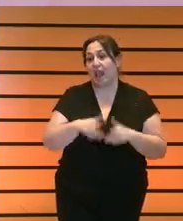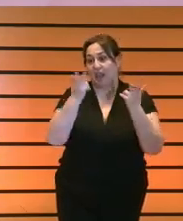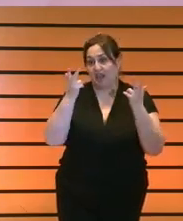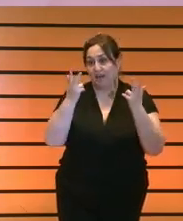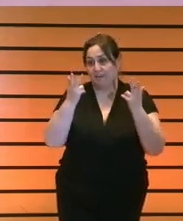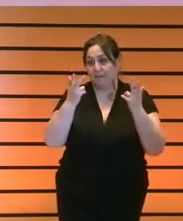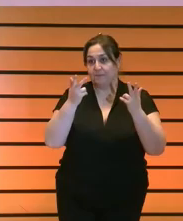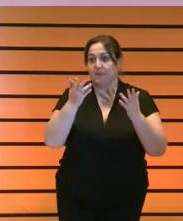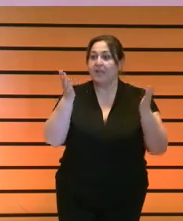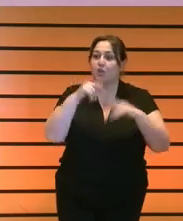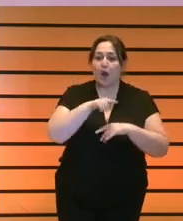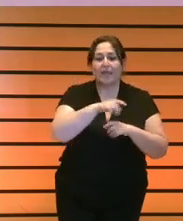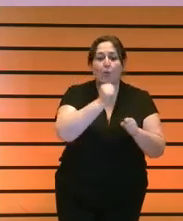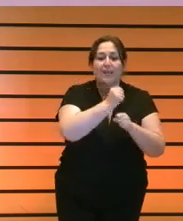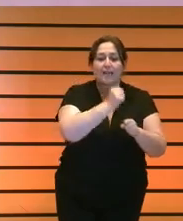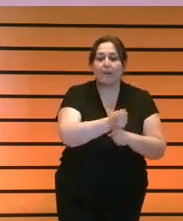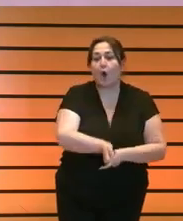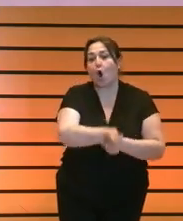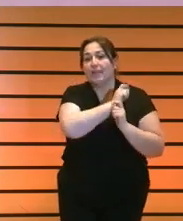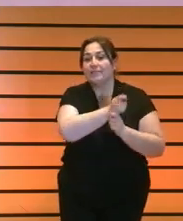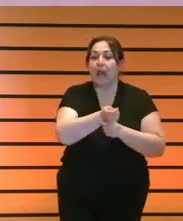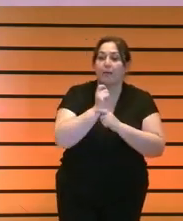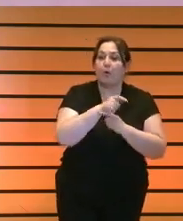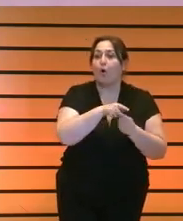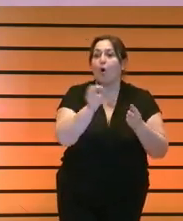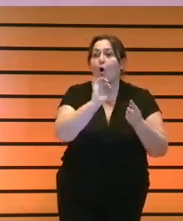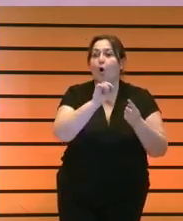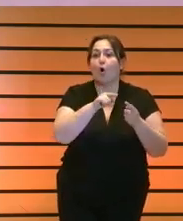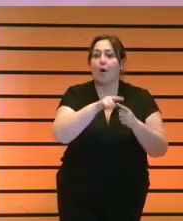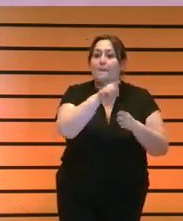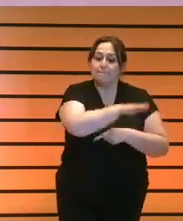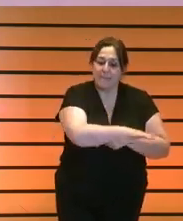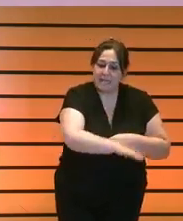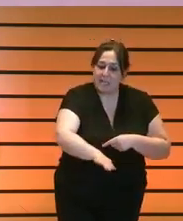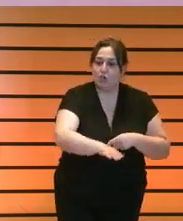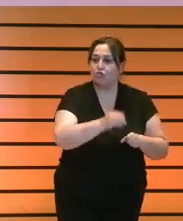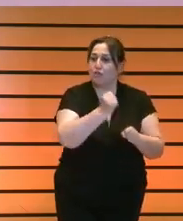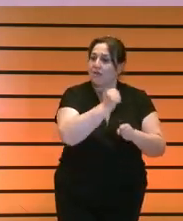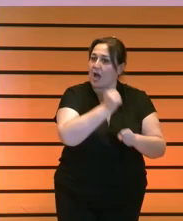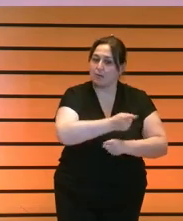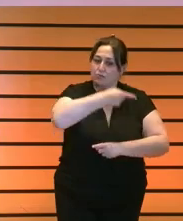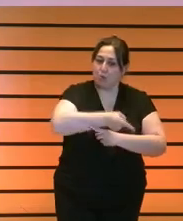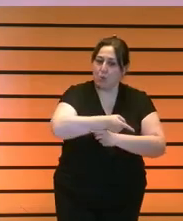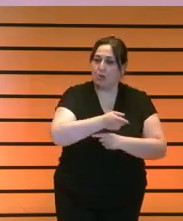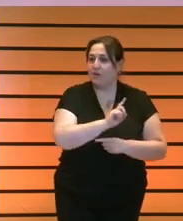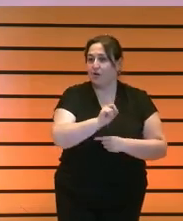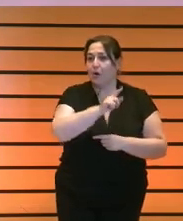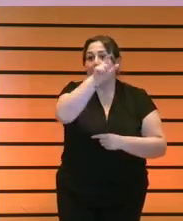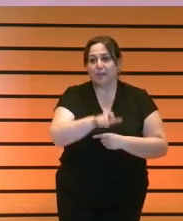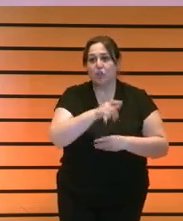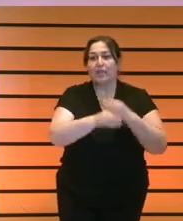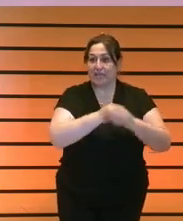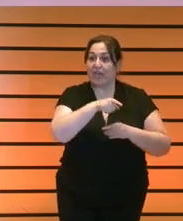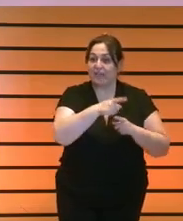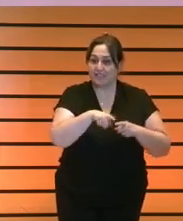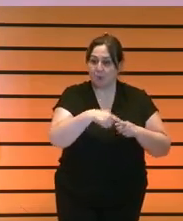haya habido trabajo esclavo detrás de él, que no haya habido explotación infantil, que la gente que ha hecho ese producto tenga sus